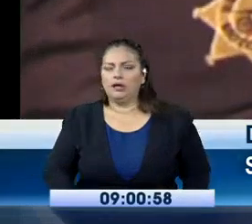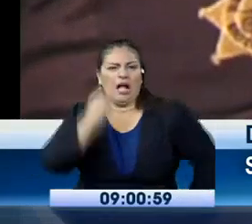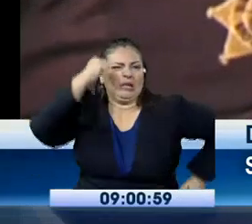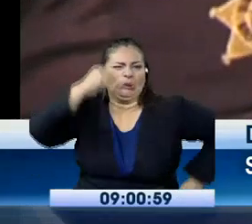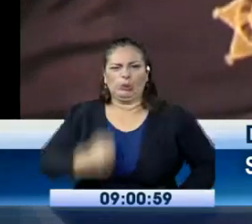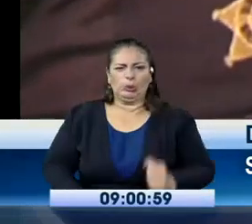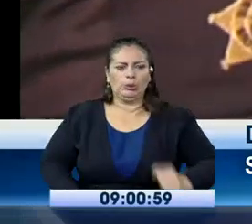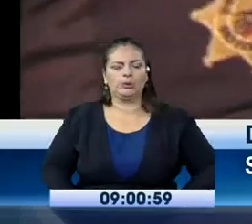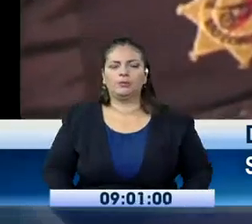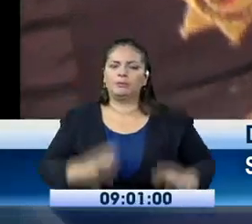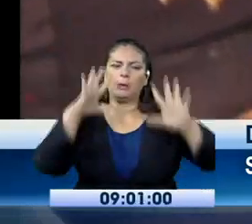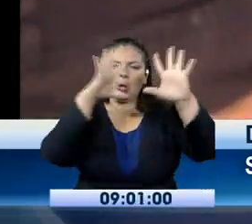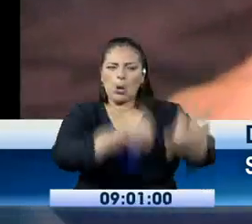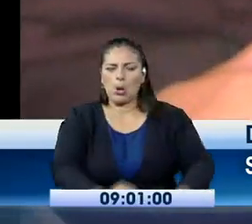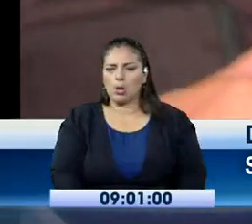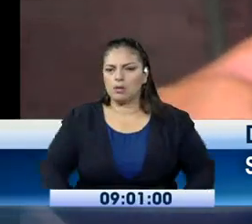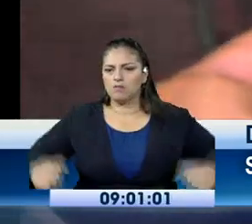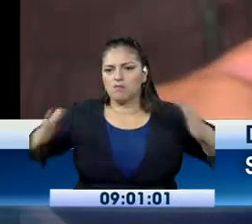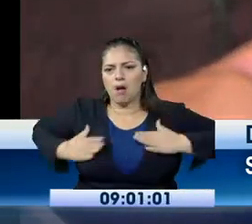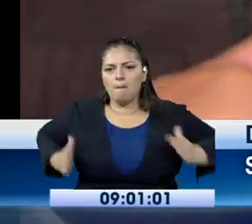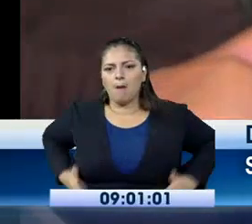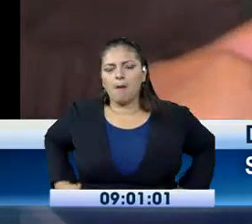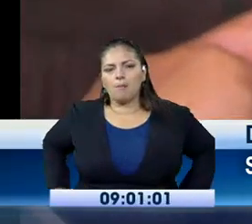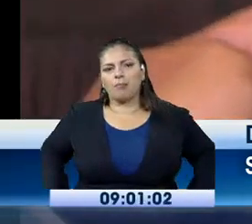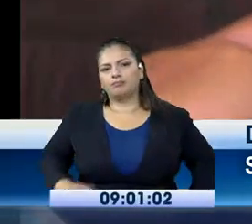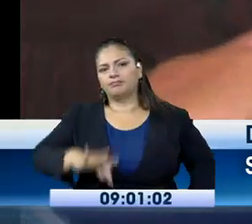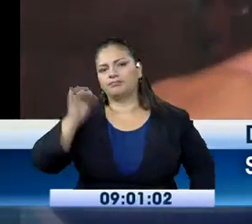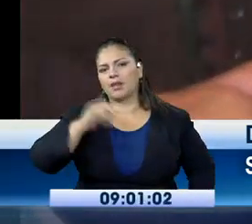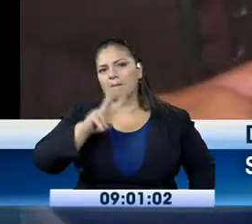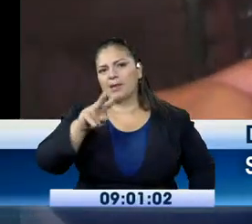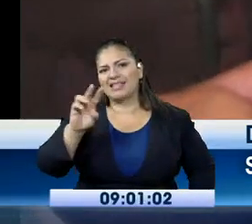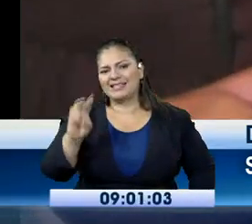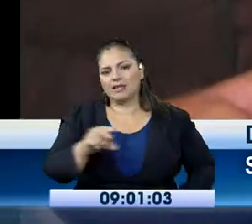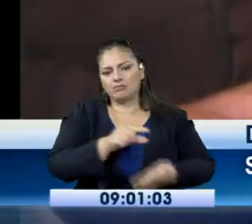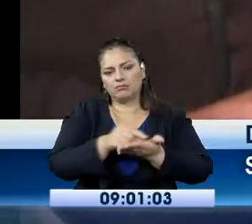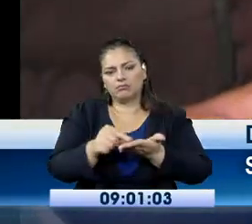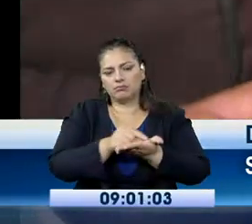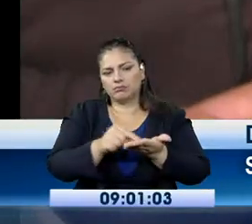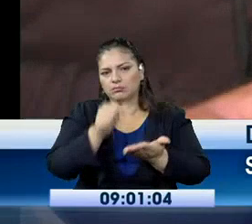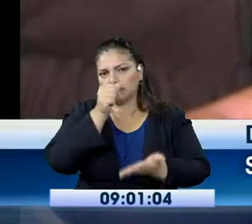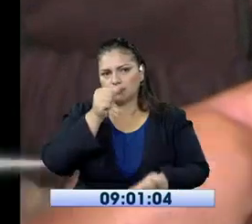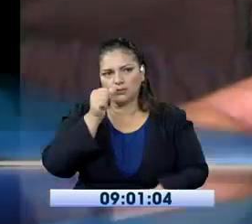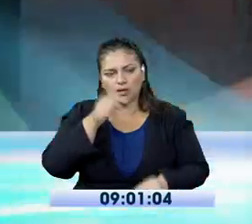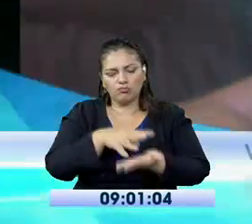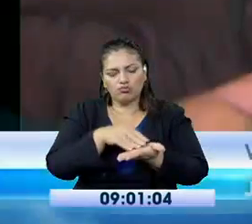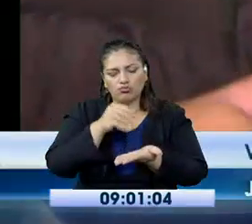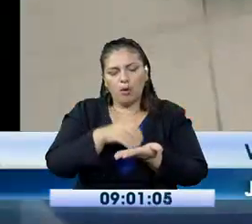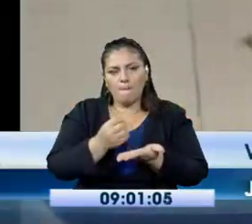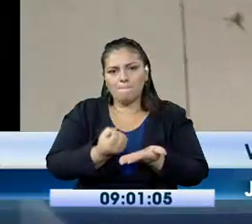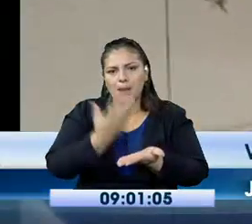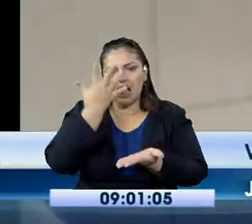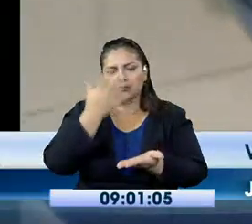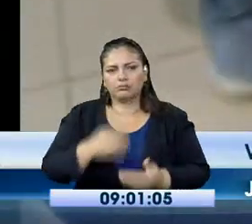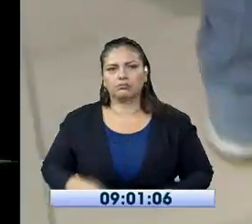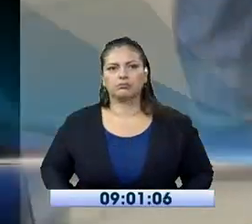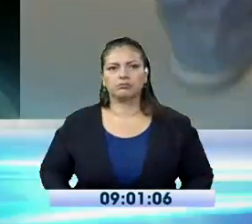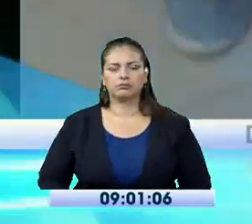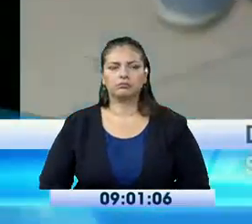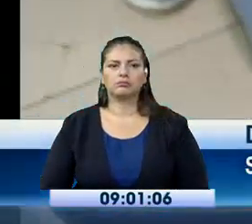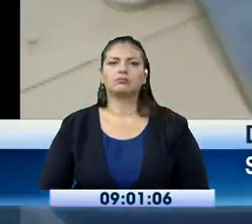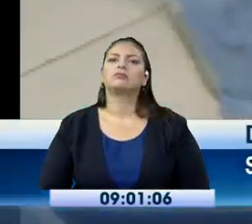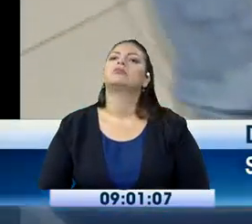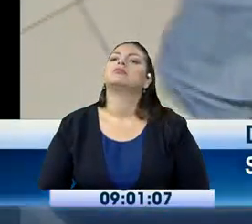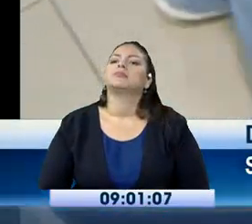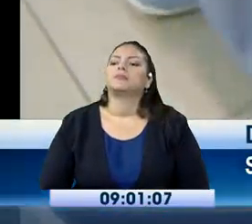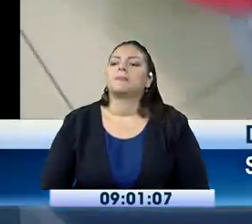le encuentran aproximadamente 26 sobres de papel. Tiene una sustancia blanquecina en su interior. De ahí que la fiscalía se encargó